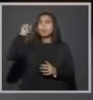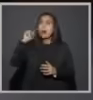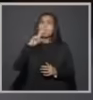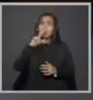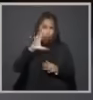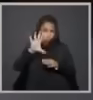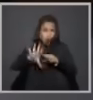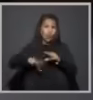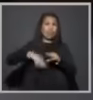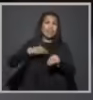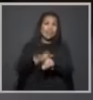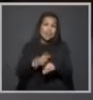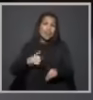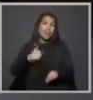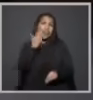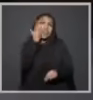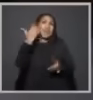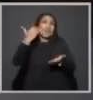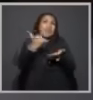La tercera es la vencida.